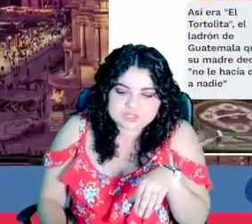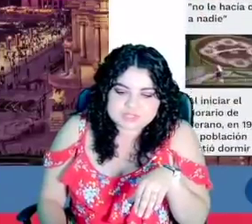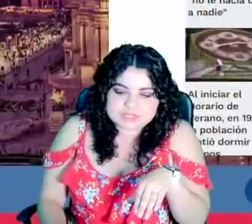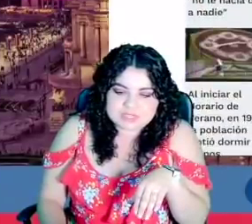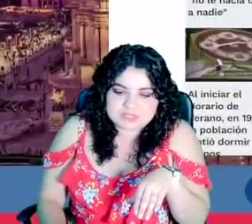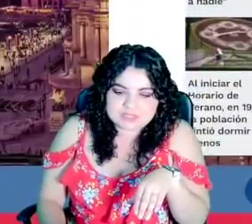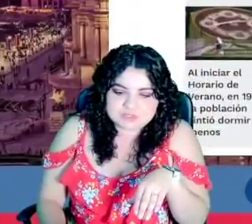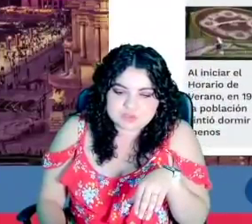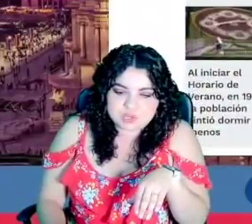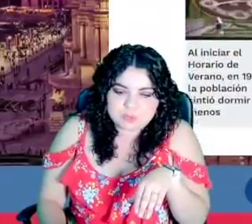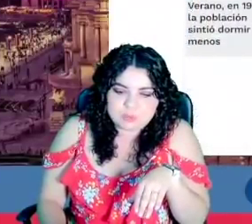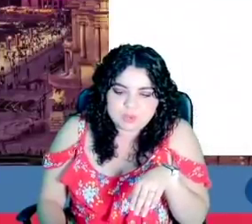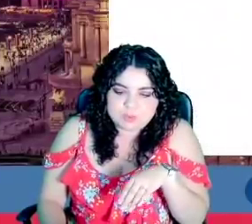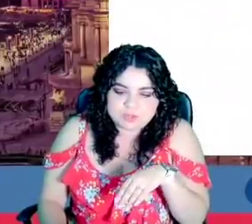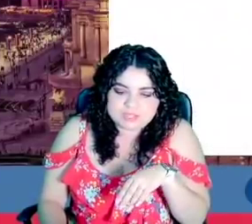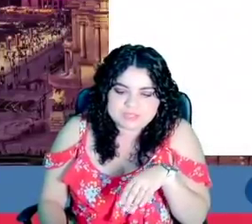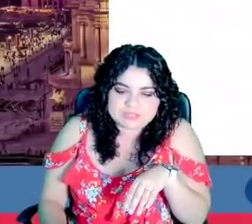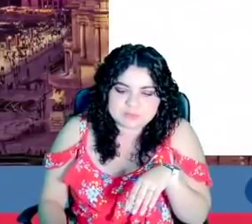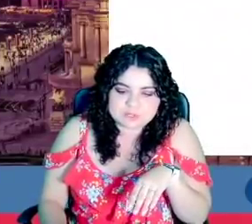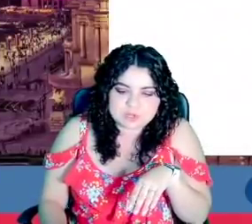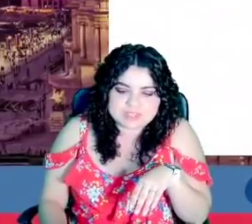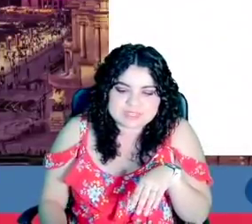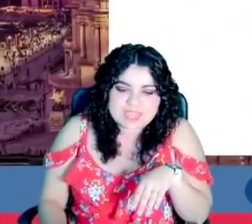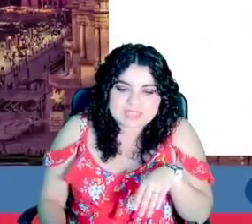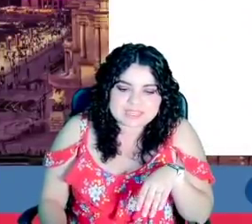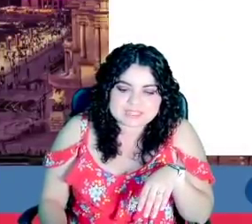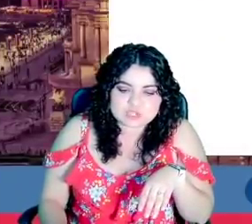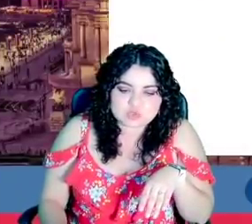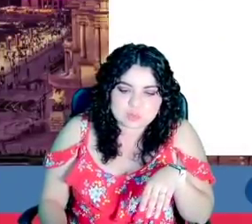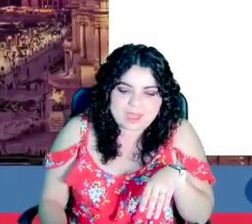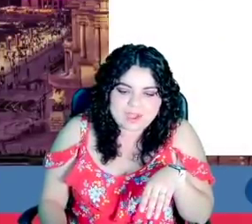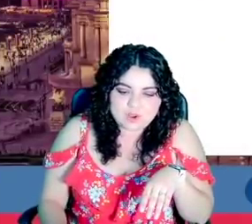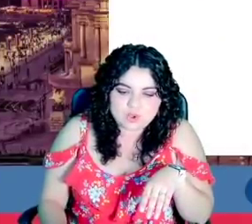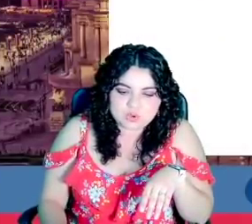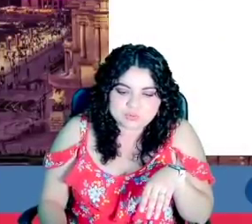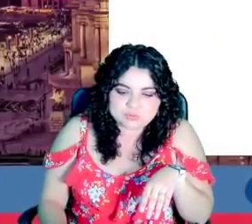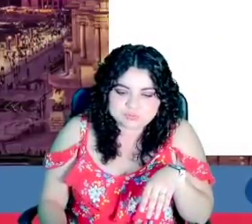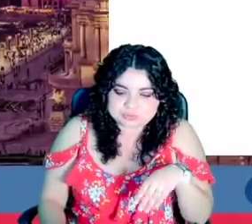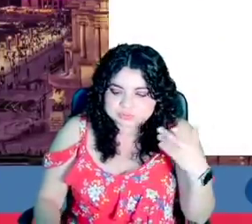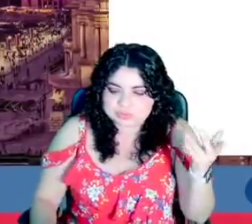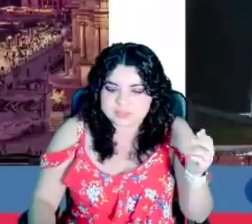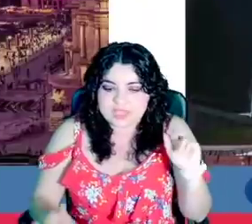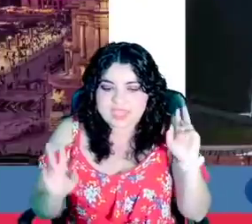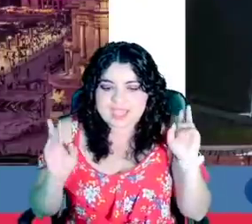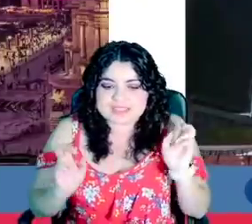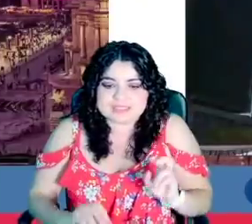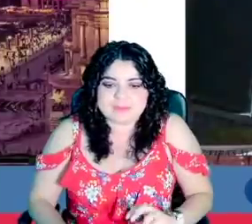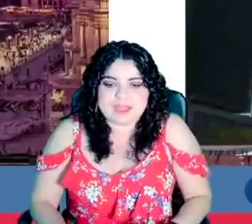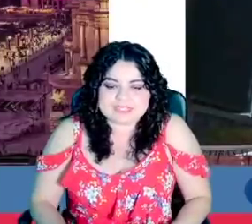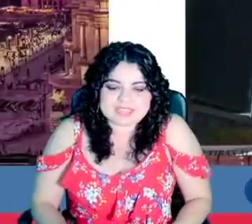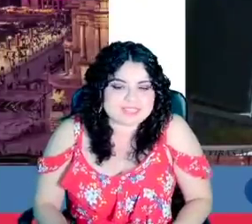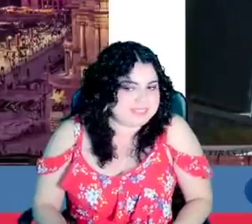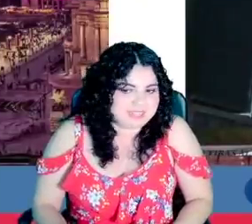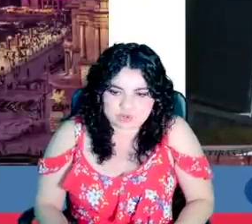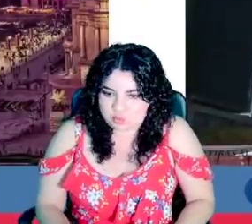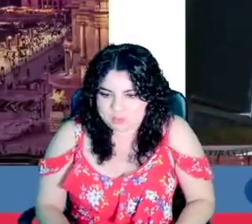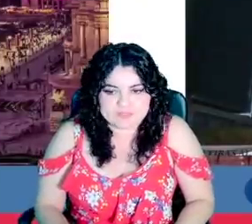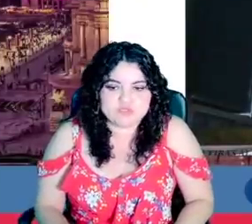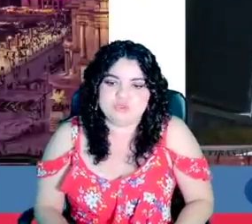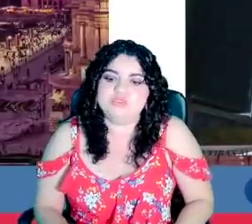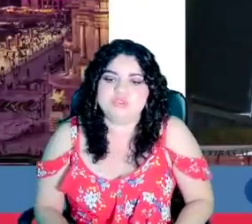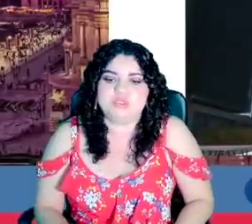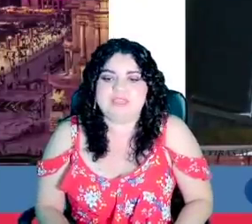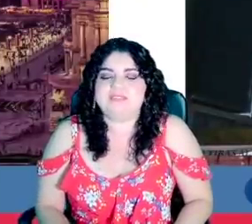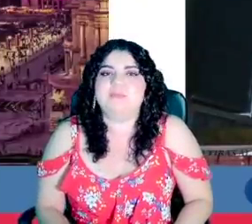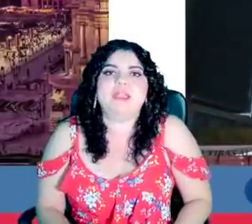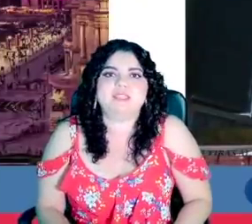los asistentes, fueron muy poquitas las personas que se sumaron a esta marcha sin